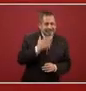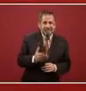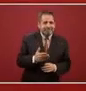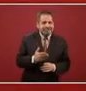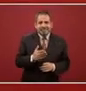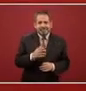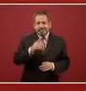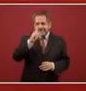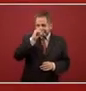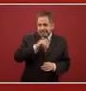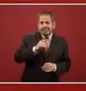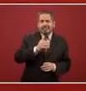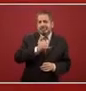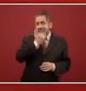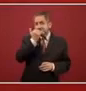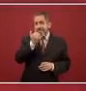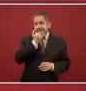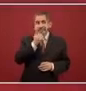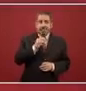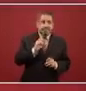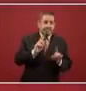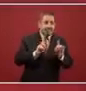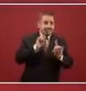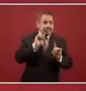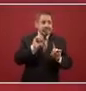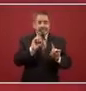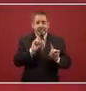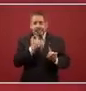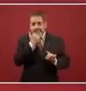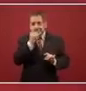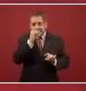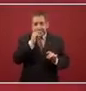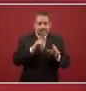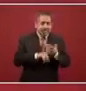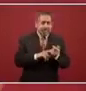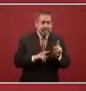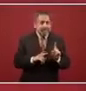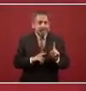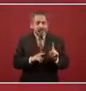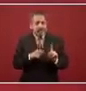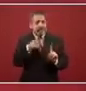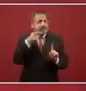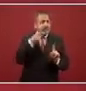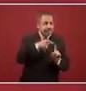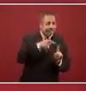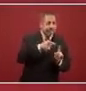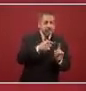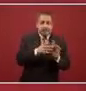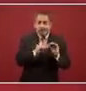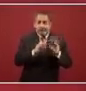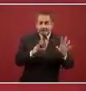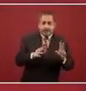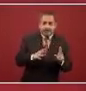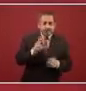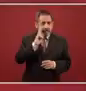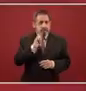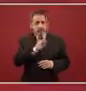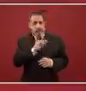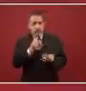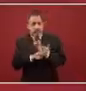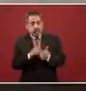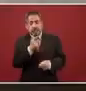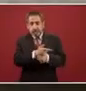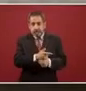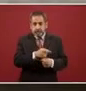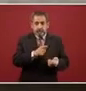limitada. Esto son 2 propiedades de las pruebas, se llaman técnicamente sensibilidad y especificidad, que son la capacidad de